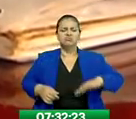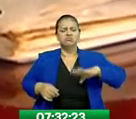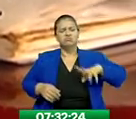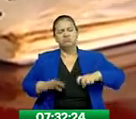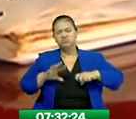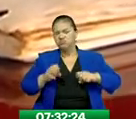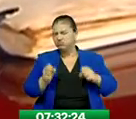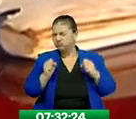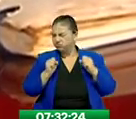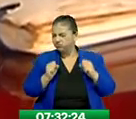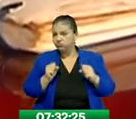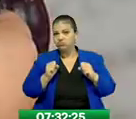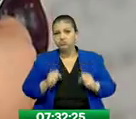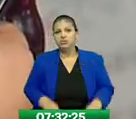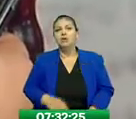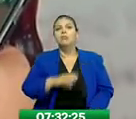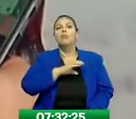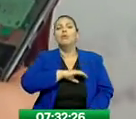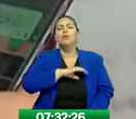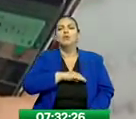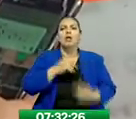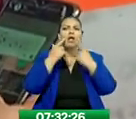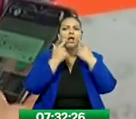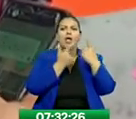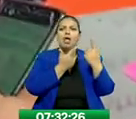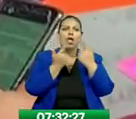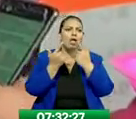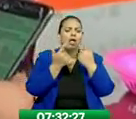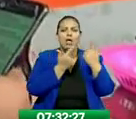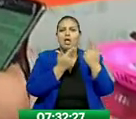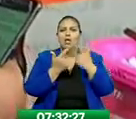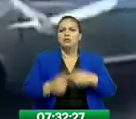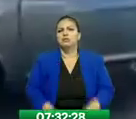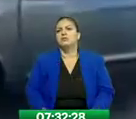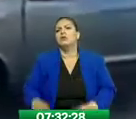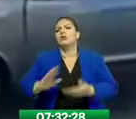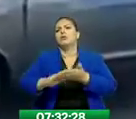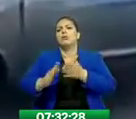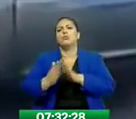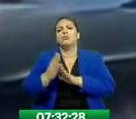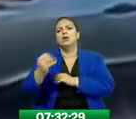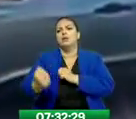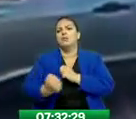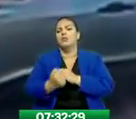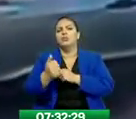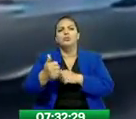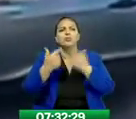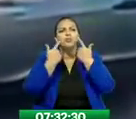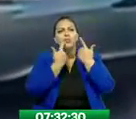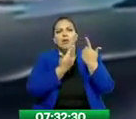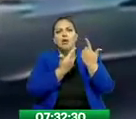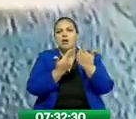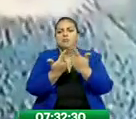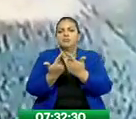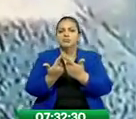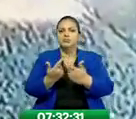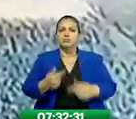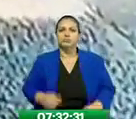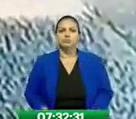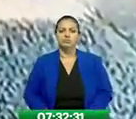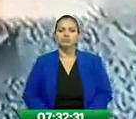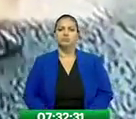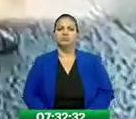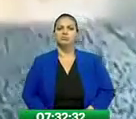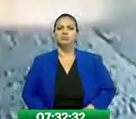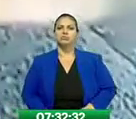la organización comunitaria. Lo otro es dejar abierto el imperio de la impunidad,